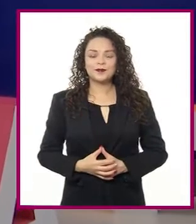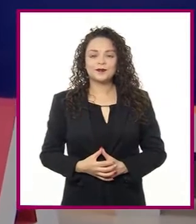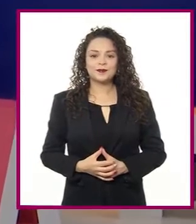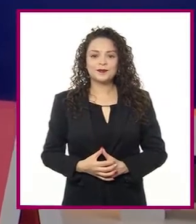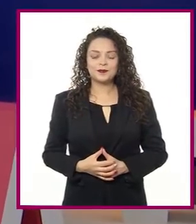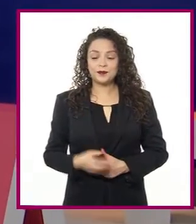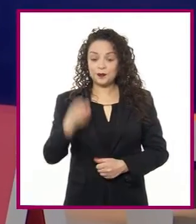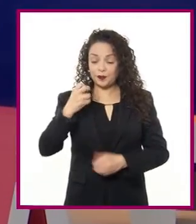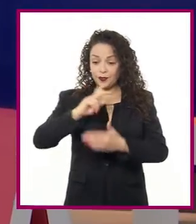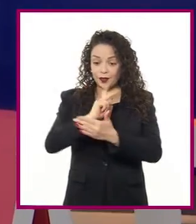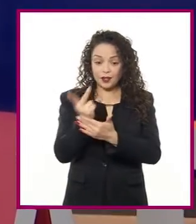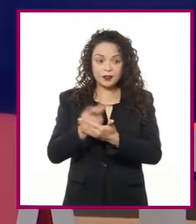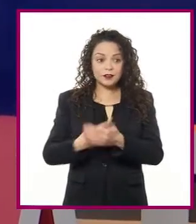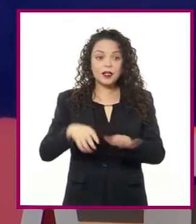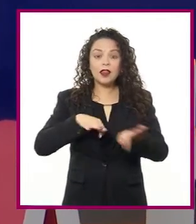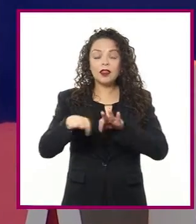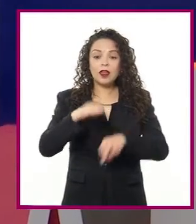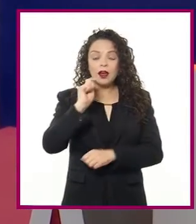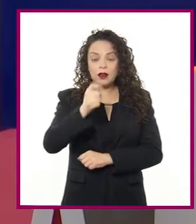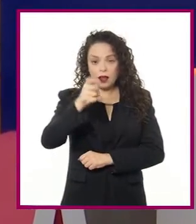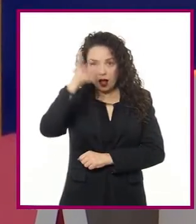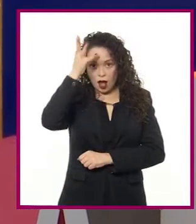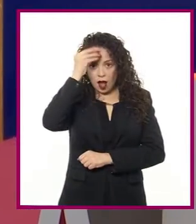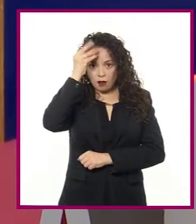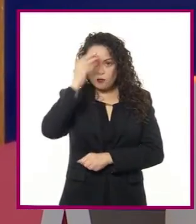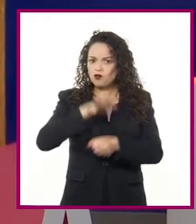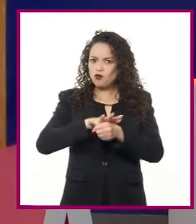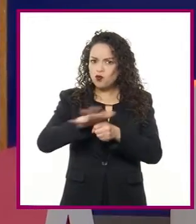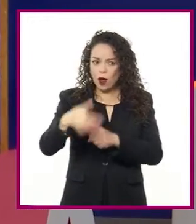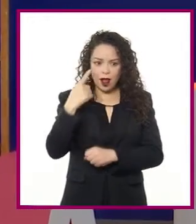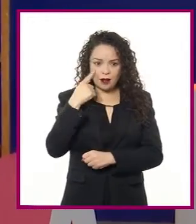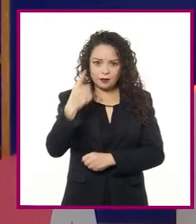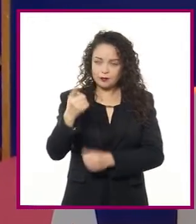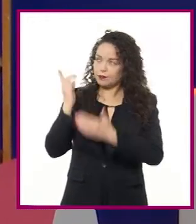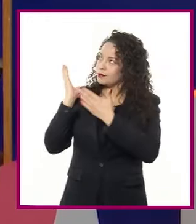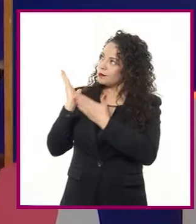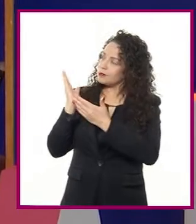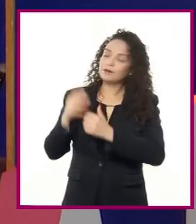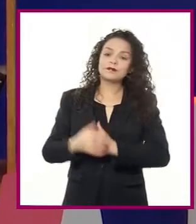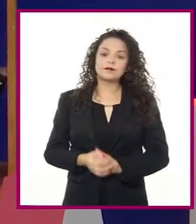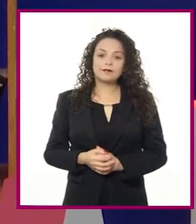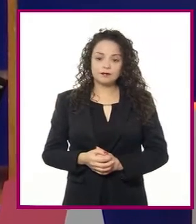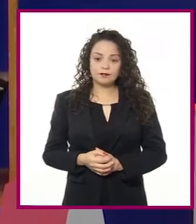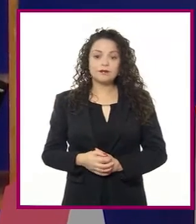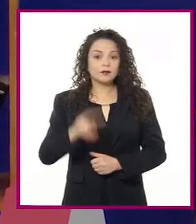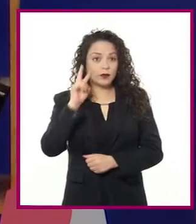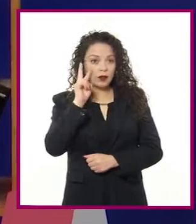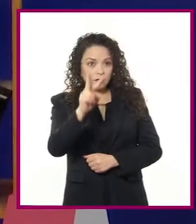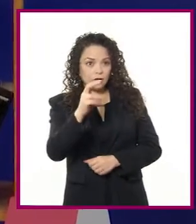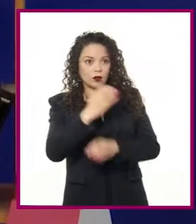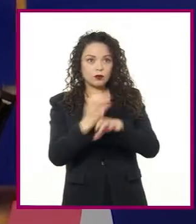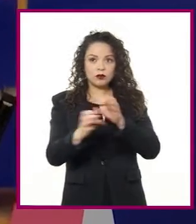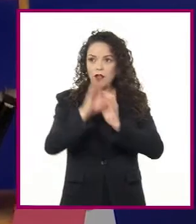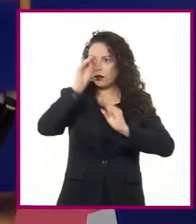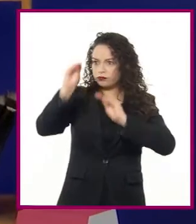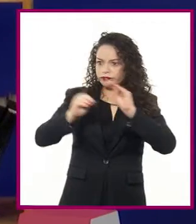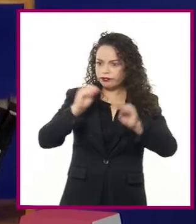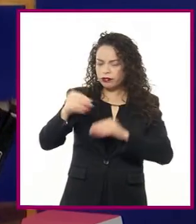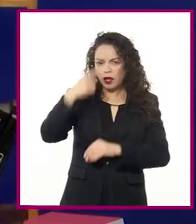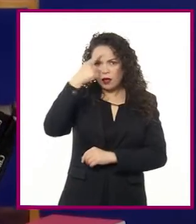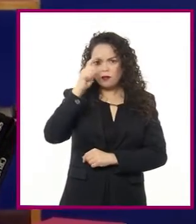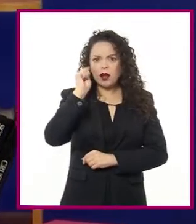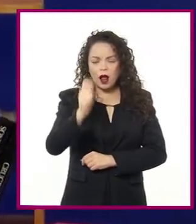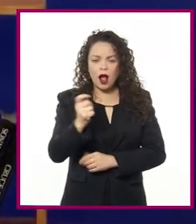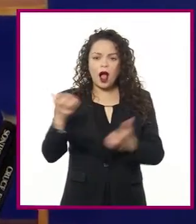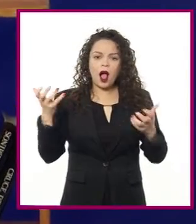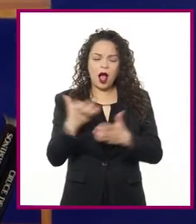esta sesión trabajaremos con el aprendizaje esperado. Emplea los recursos gráficos y visuales para la construcción de un